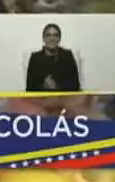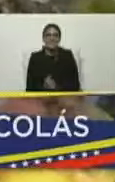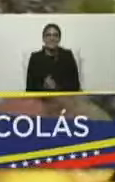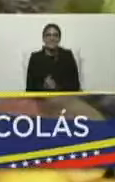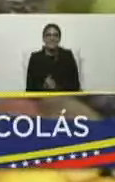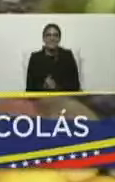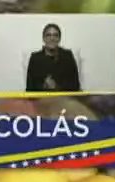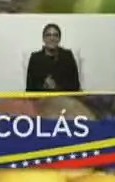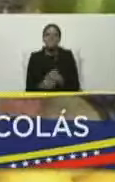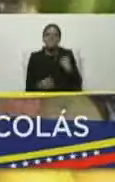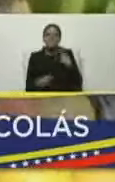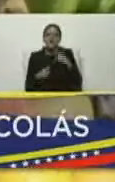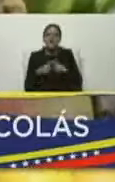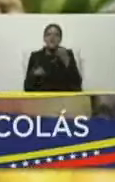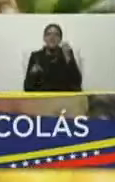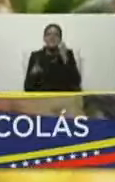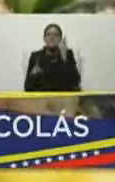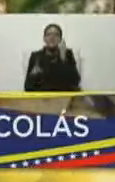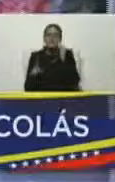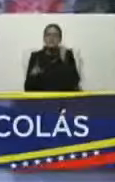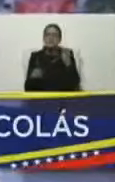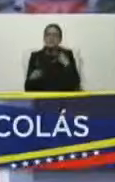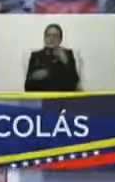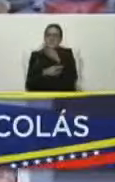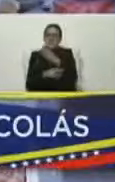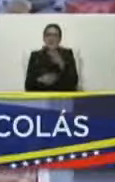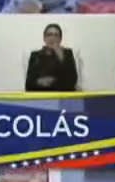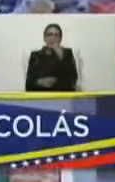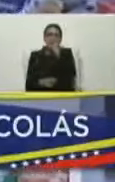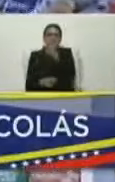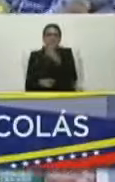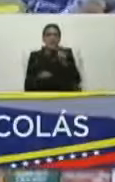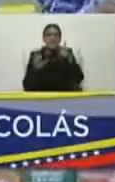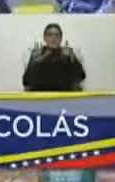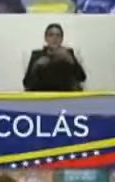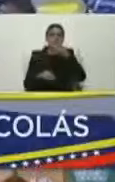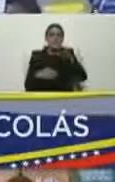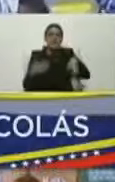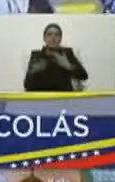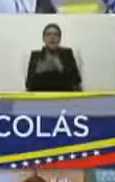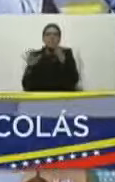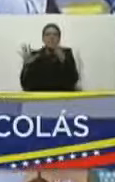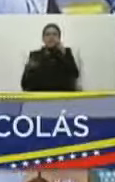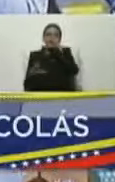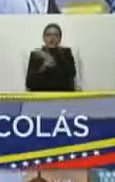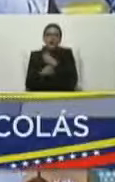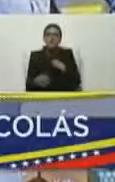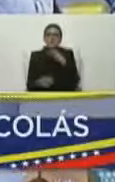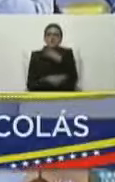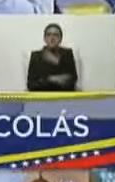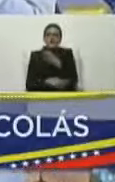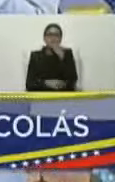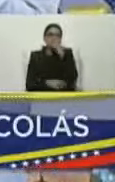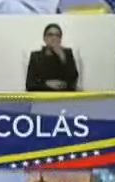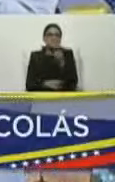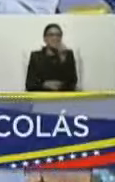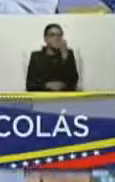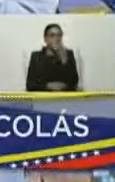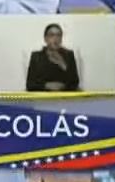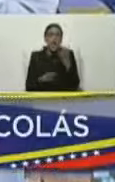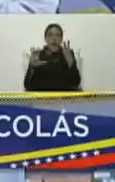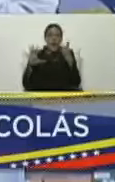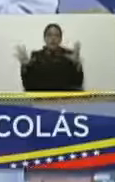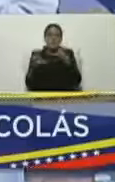Me dejaban visitarla de 6 a 8 de la noche. Y a las 8 me tenía que ir.